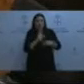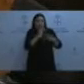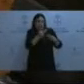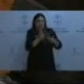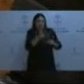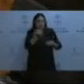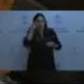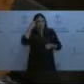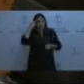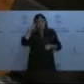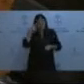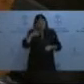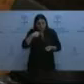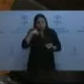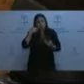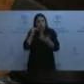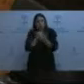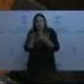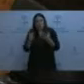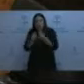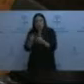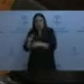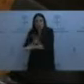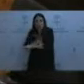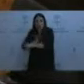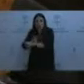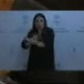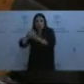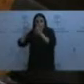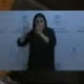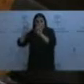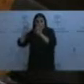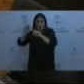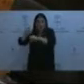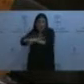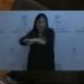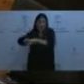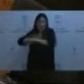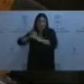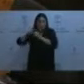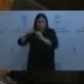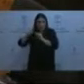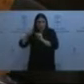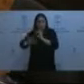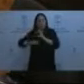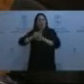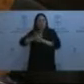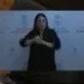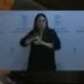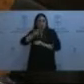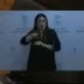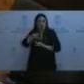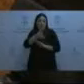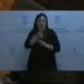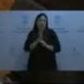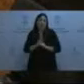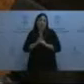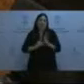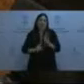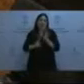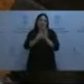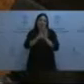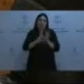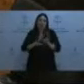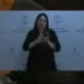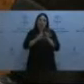he comprobado con el consejero de Educación del Gobierno de Asturias, que se está cumpliendo también esta parte del decreto en lo que es